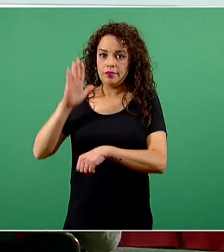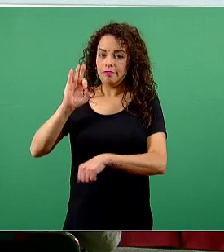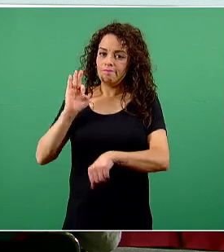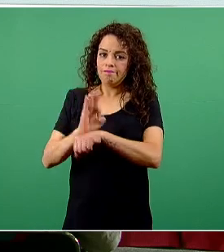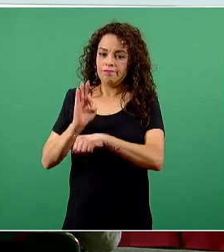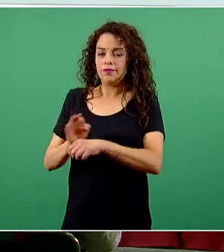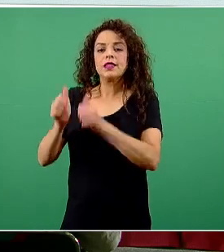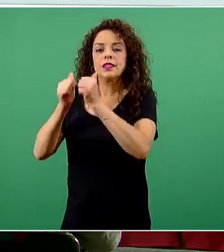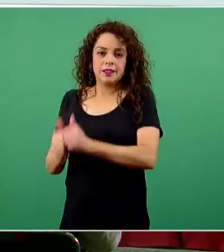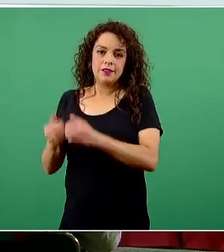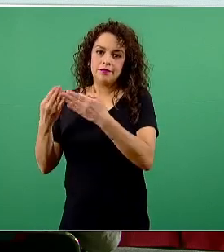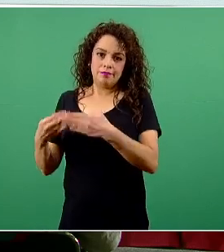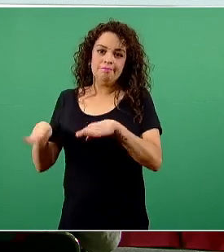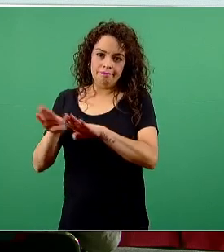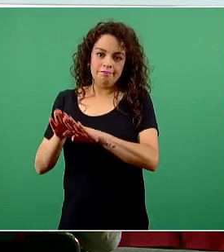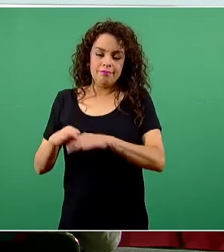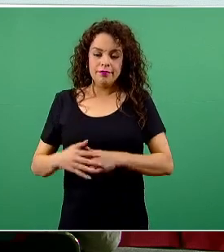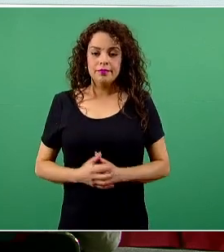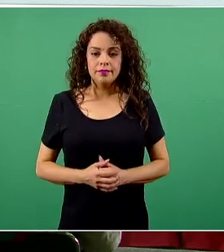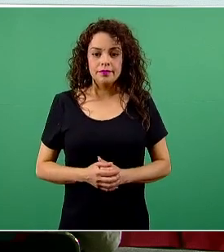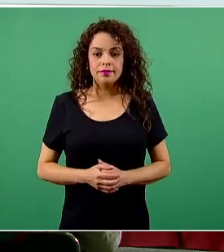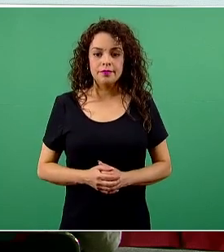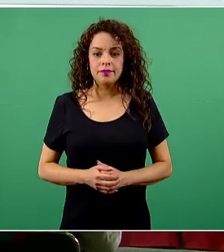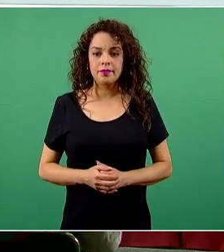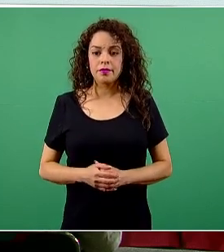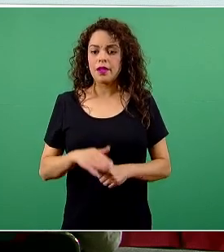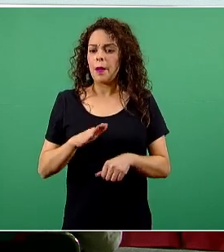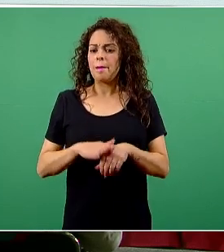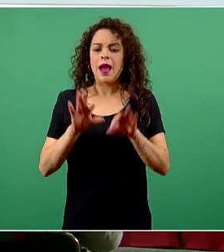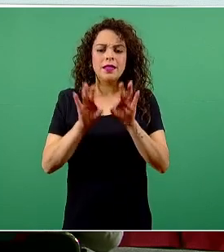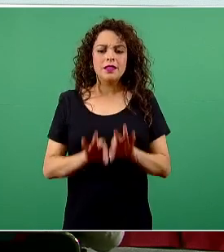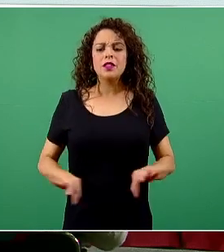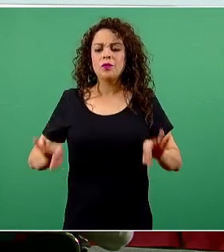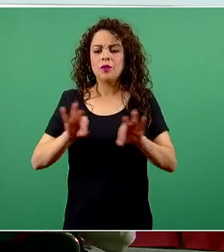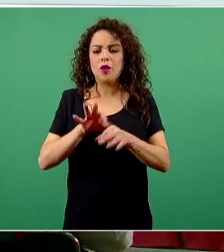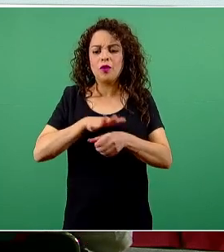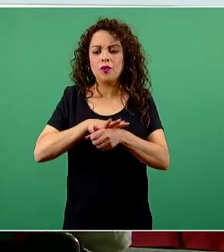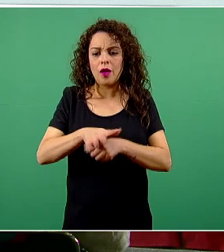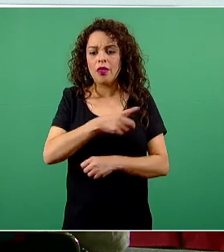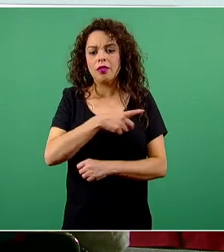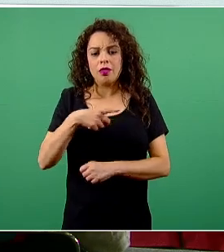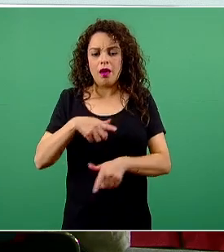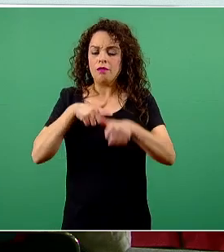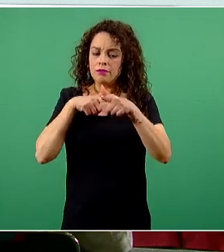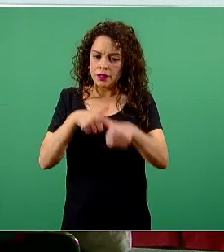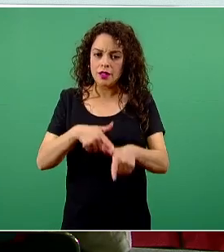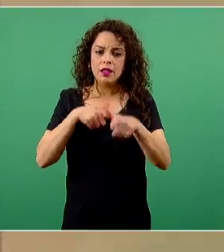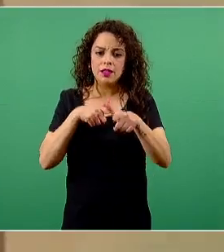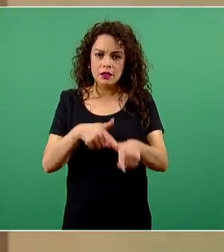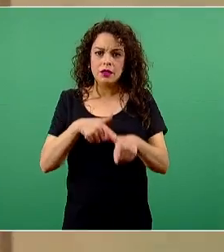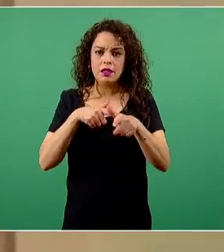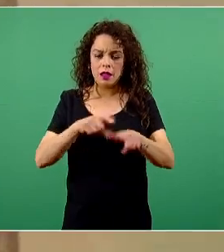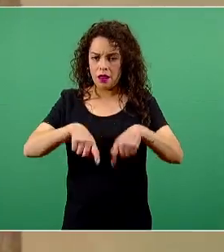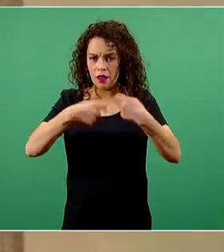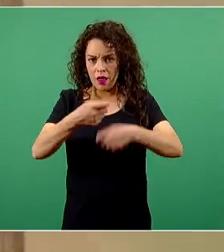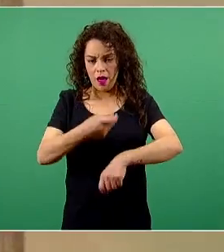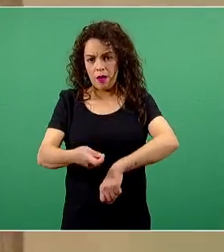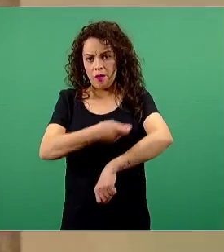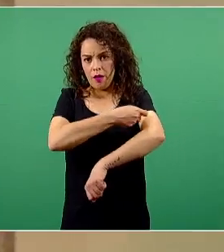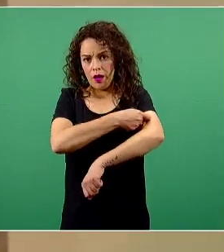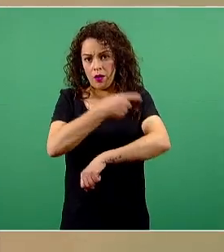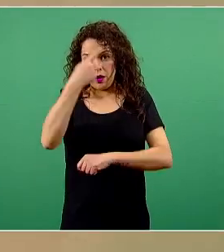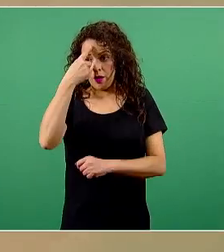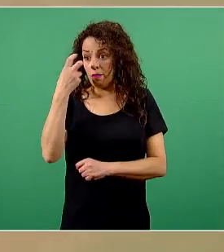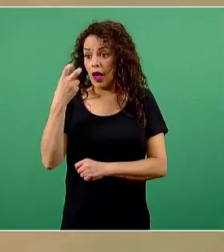más. La medida más importante entonces es continuar con la vacunación para poder alcanzar esa